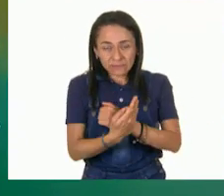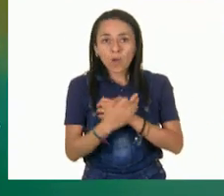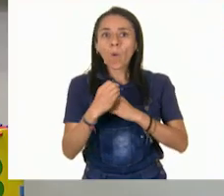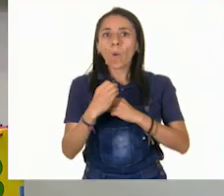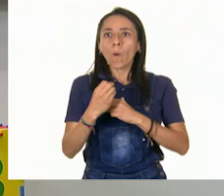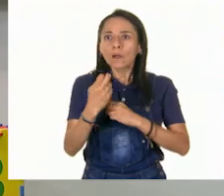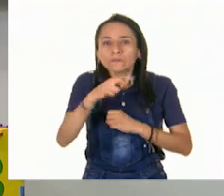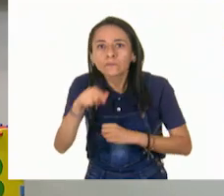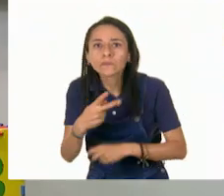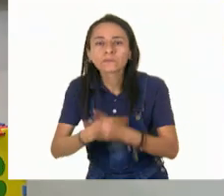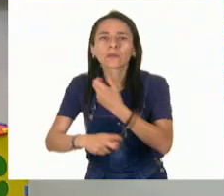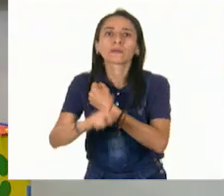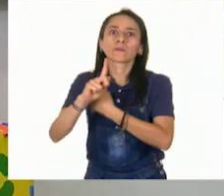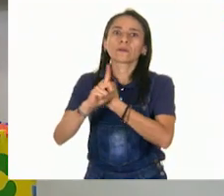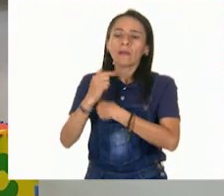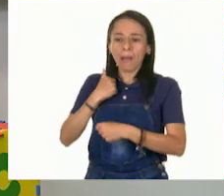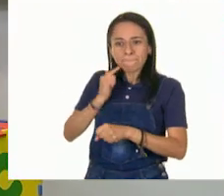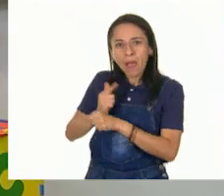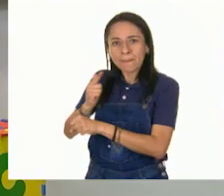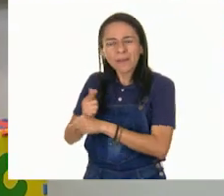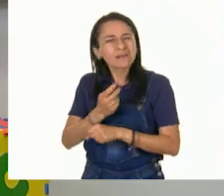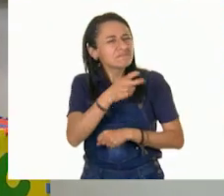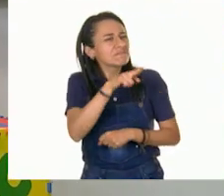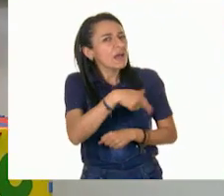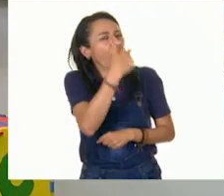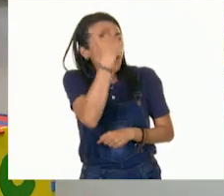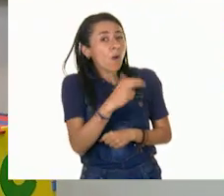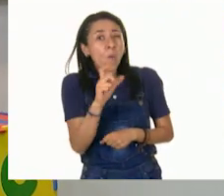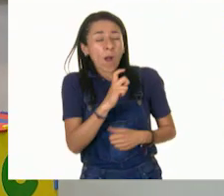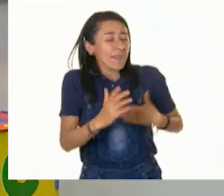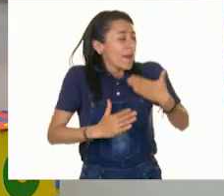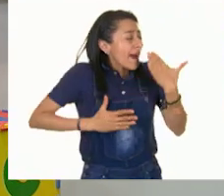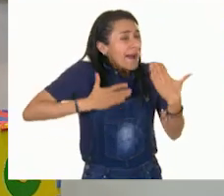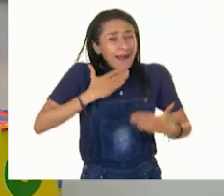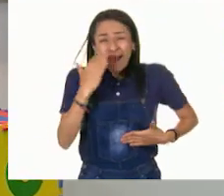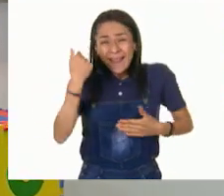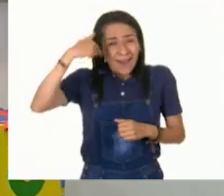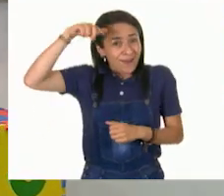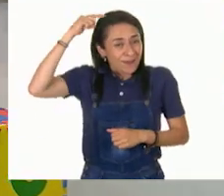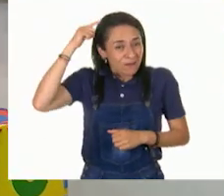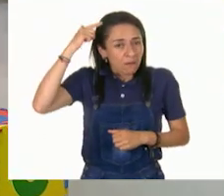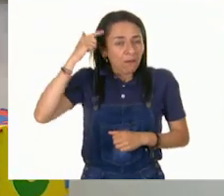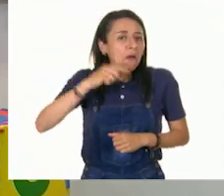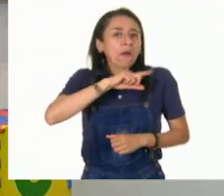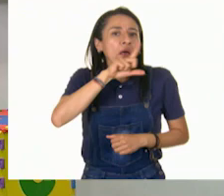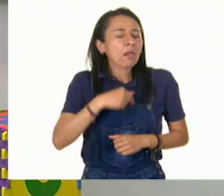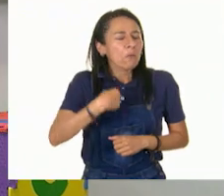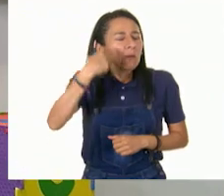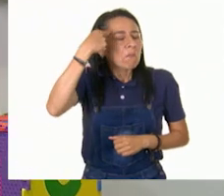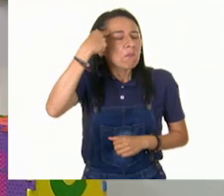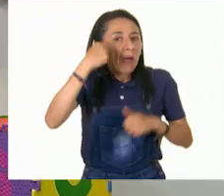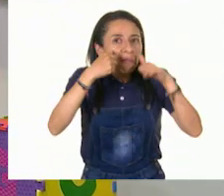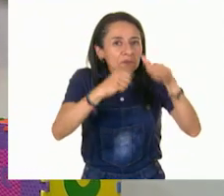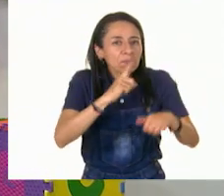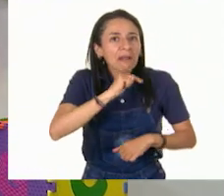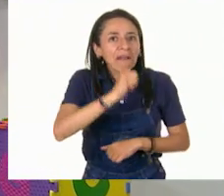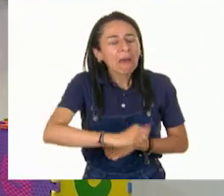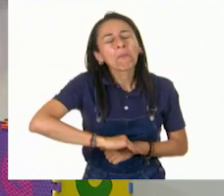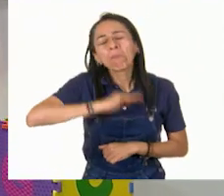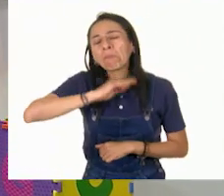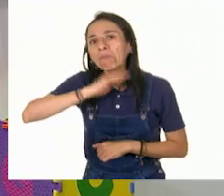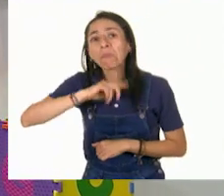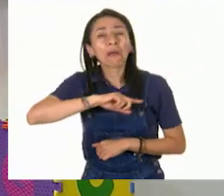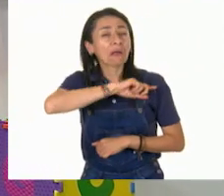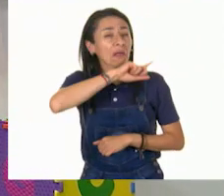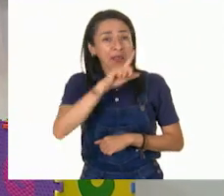estamos muy alegres, pero muy alegres, podemos perder la concentración, actuar impulsivamente, y en estos casos, esta